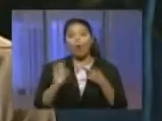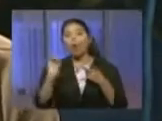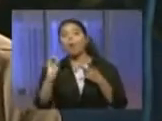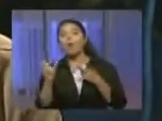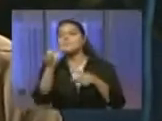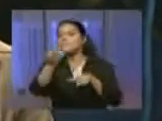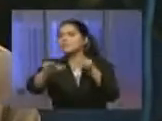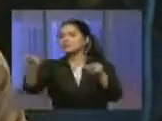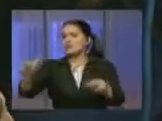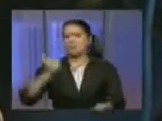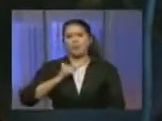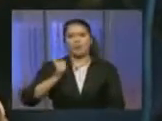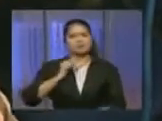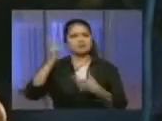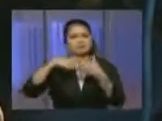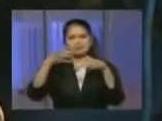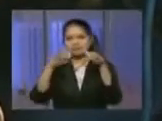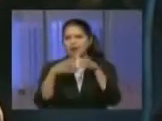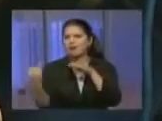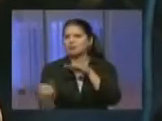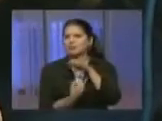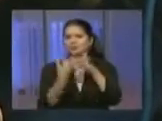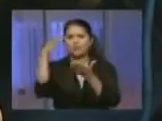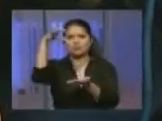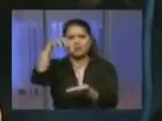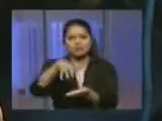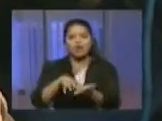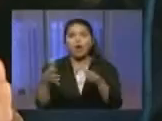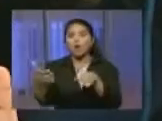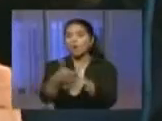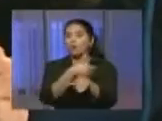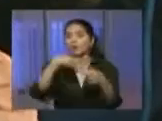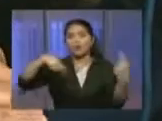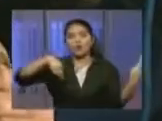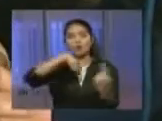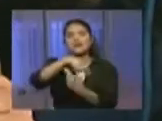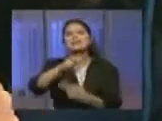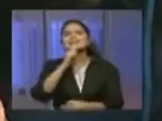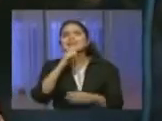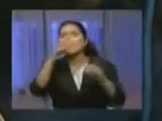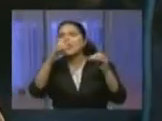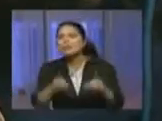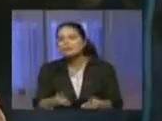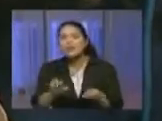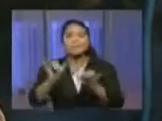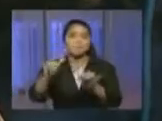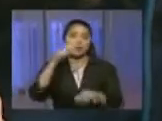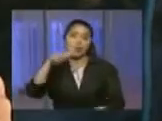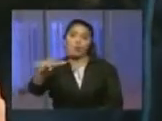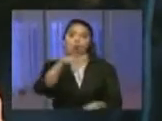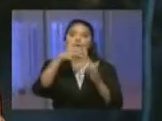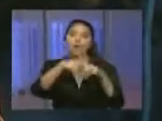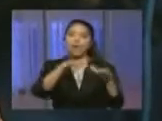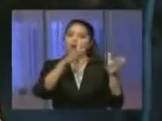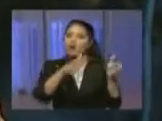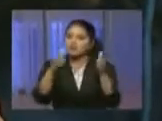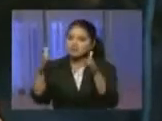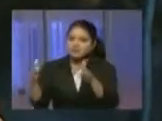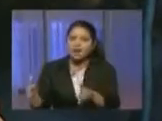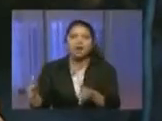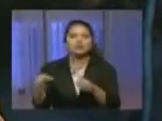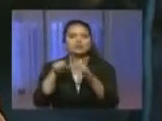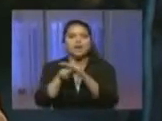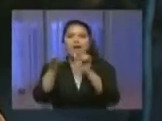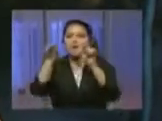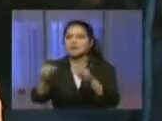ningún organismo del Estado del gobierno revolucionario lo del pueblo organizado en cada corredor las salas